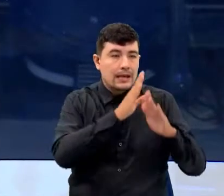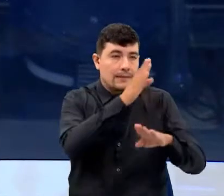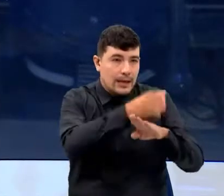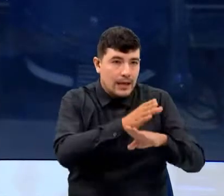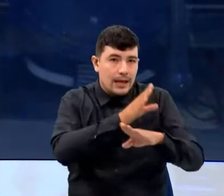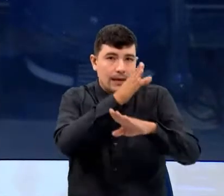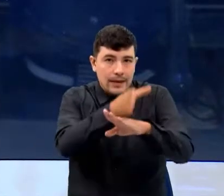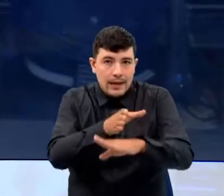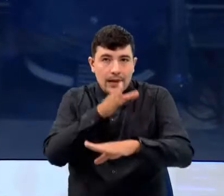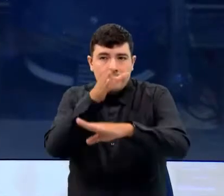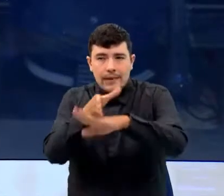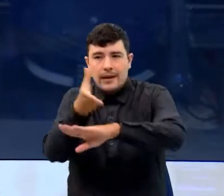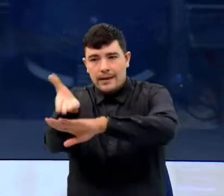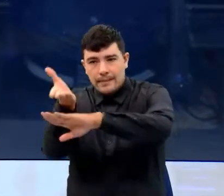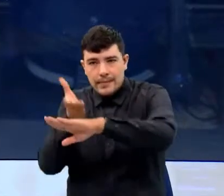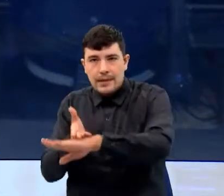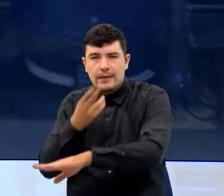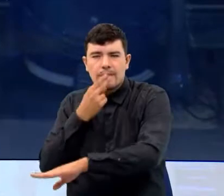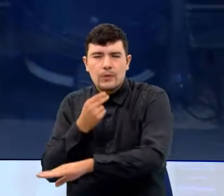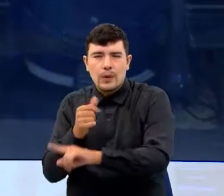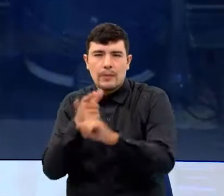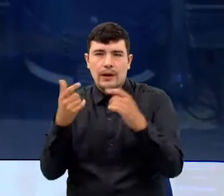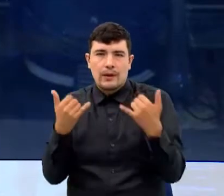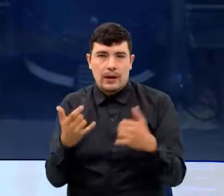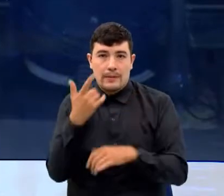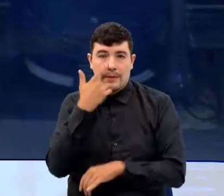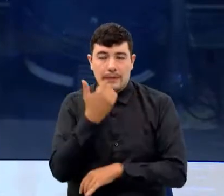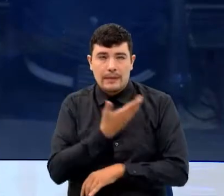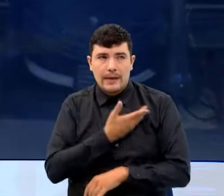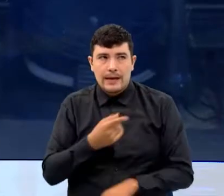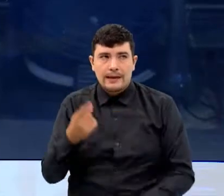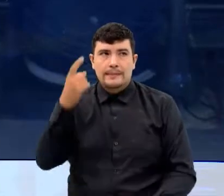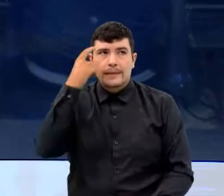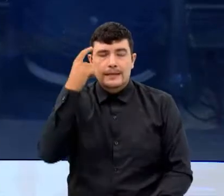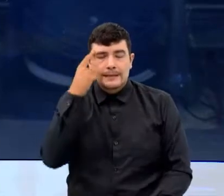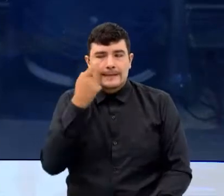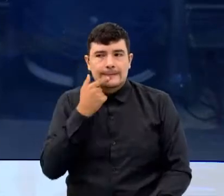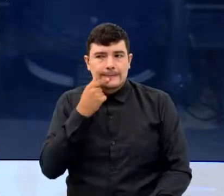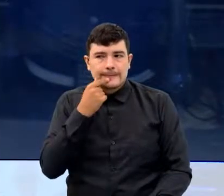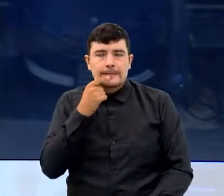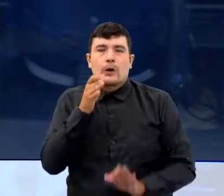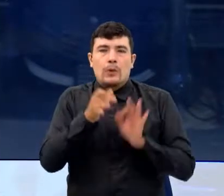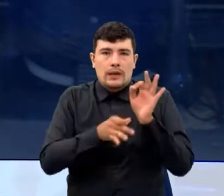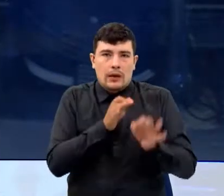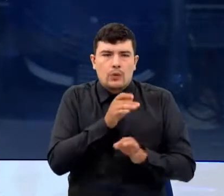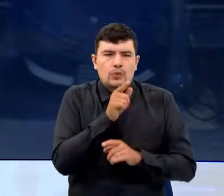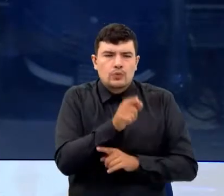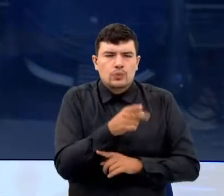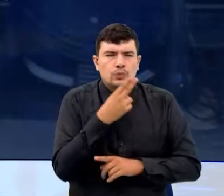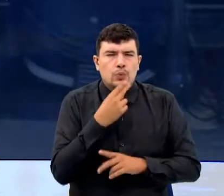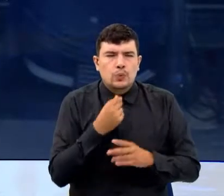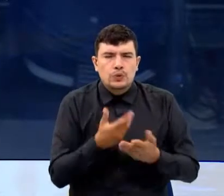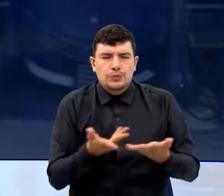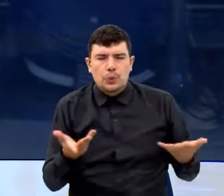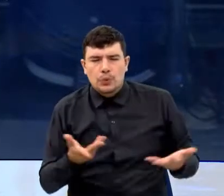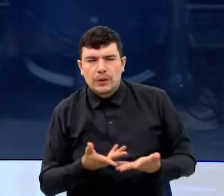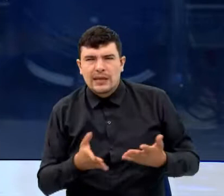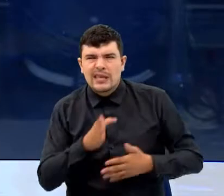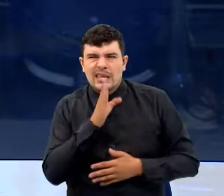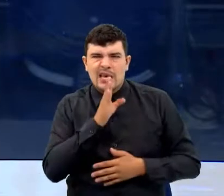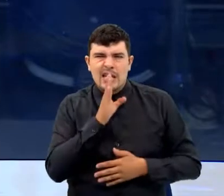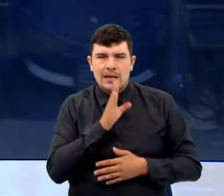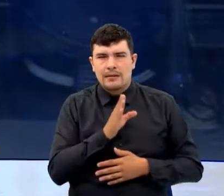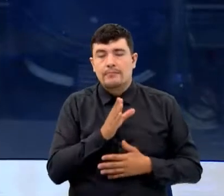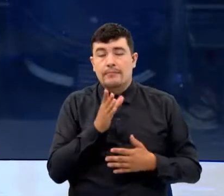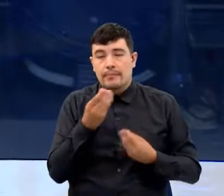dulces. Sin embargo, los padres de familia aseguran las autoridades deben considerar cuidados con la procedencia de estos productos para cuidar la salud de los más